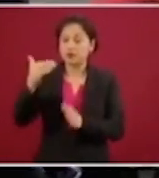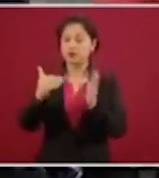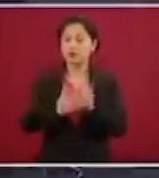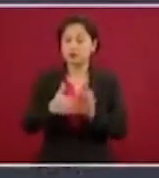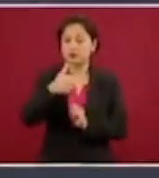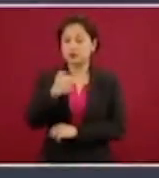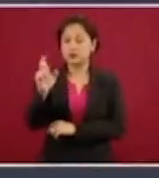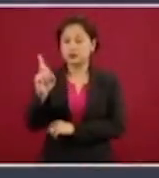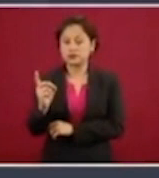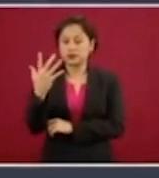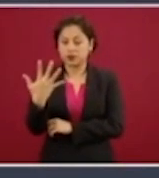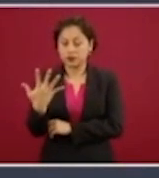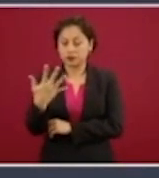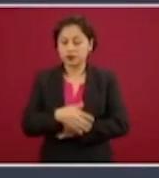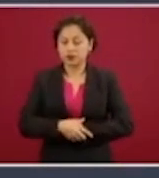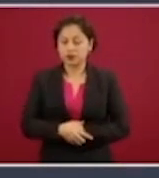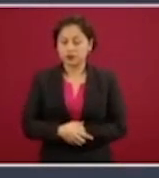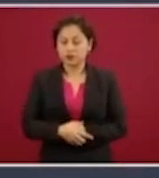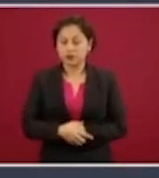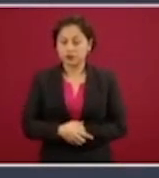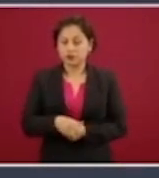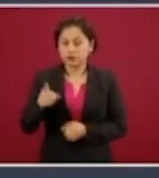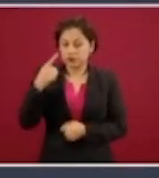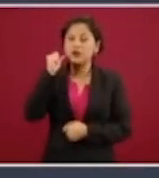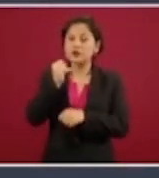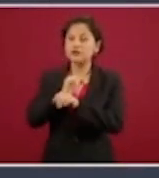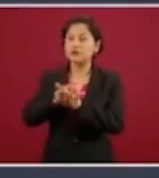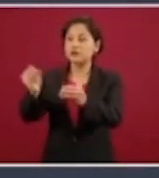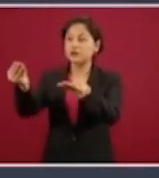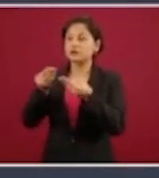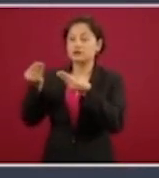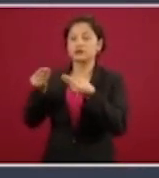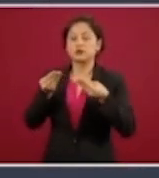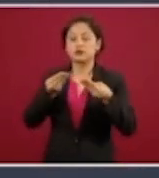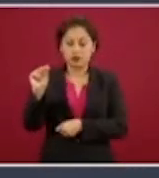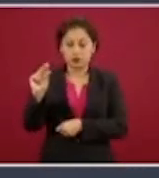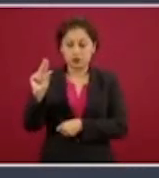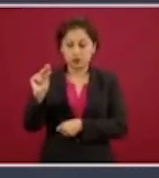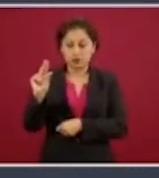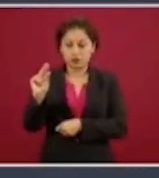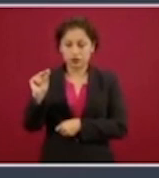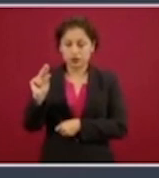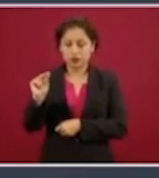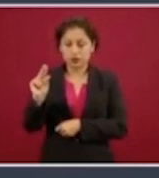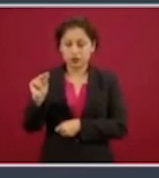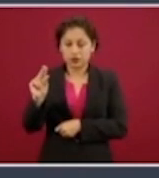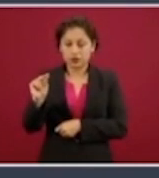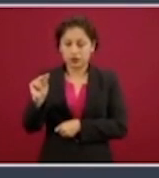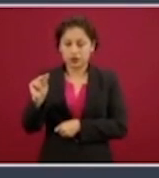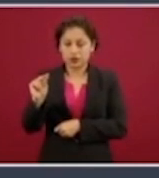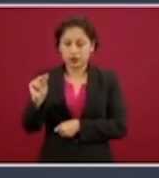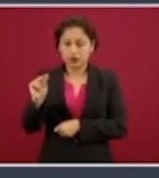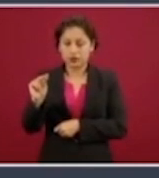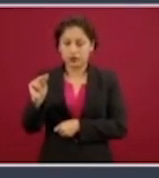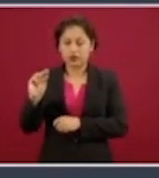8,635. Lo que tienen ustedes ahí es el día de ayer. El día de ayer tuvimos 80, de los cuales